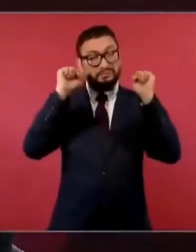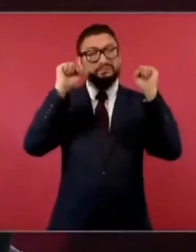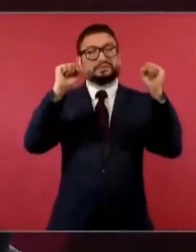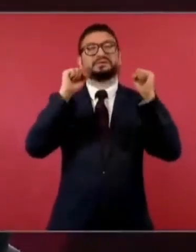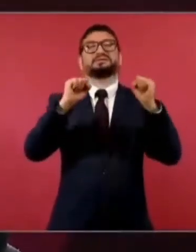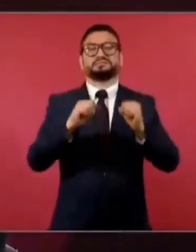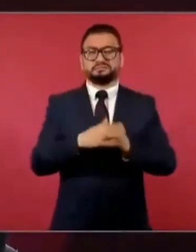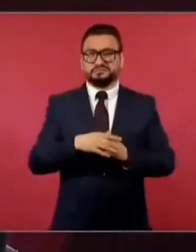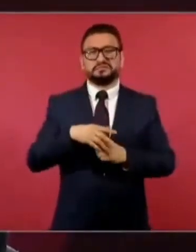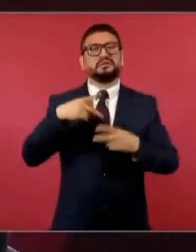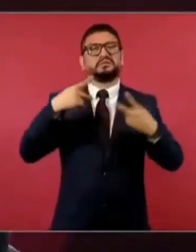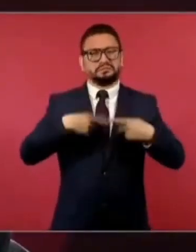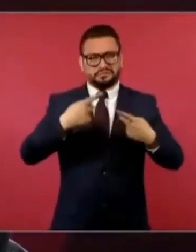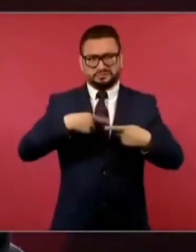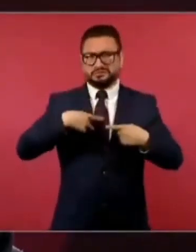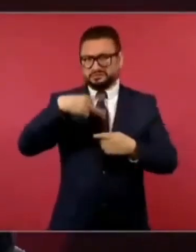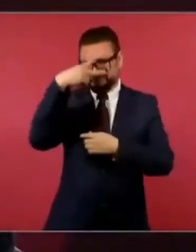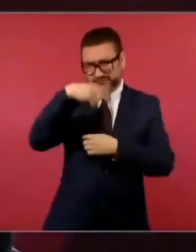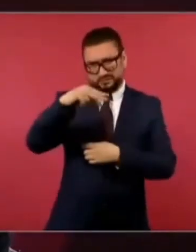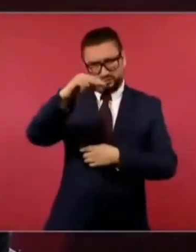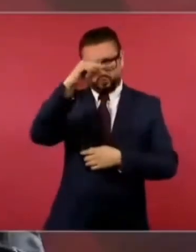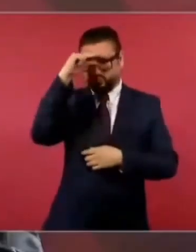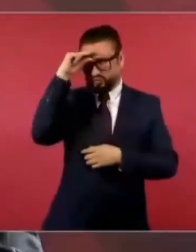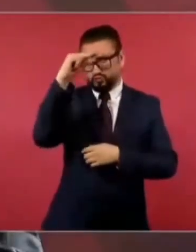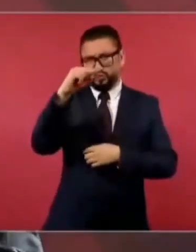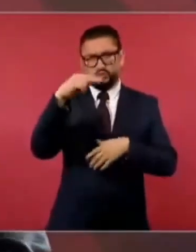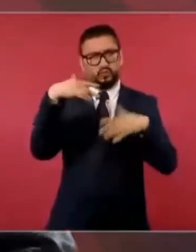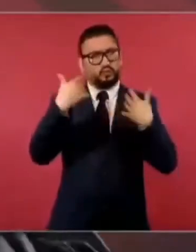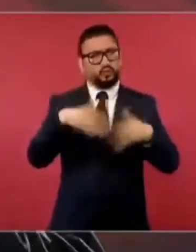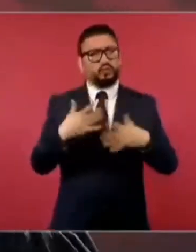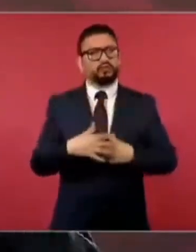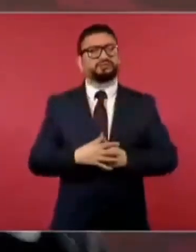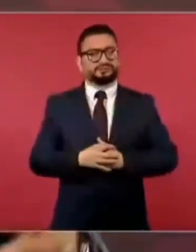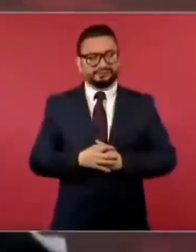es nuestro pueblo, excepcional.